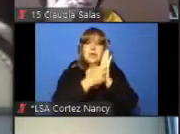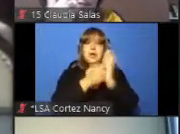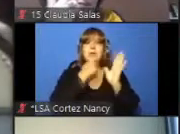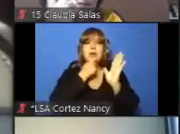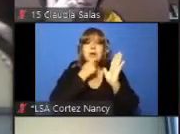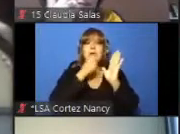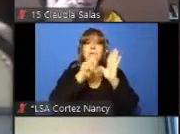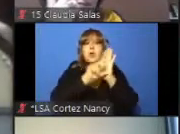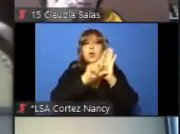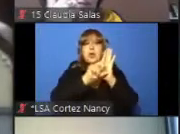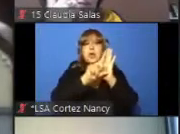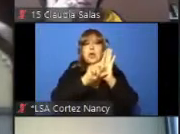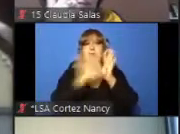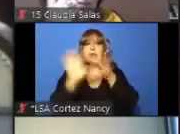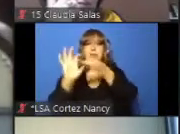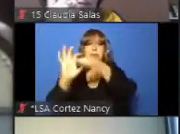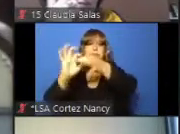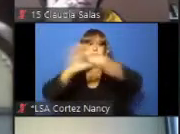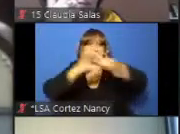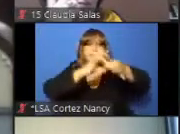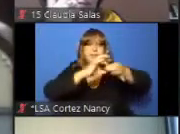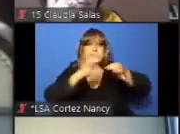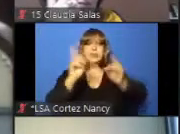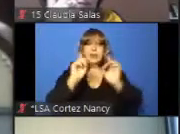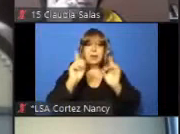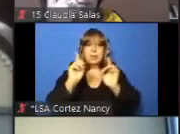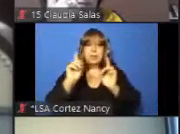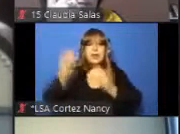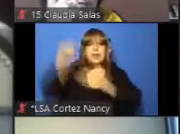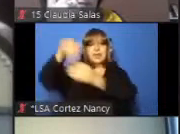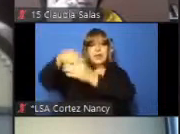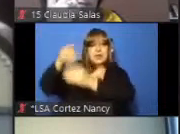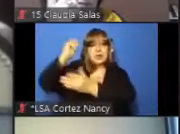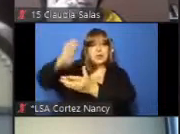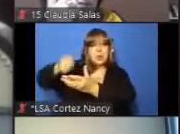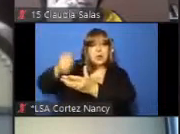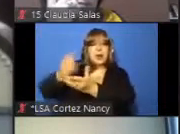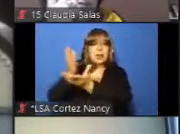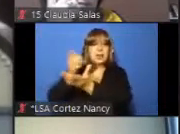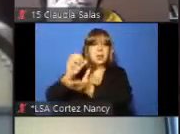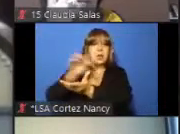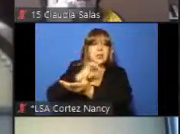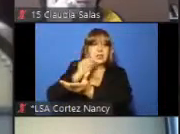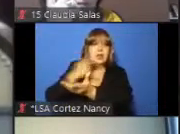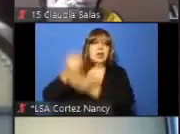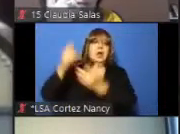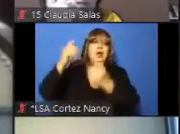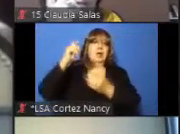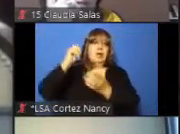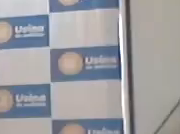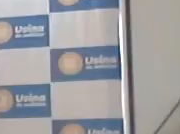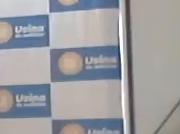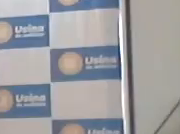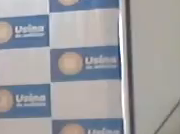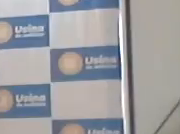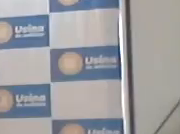nosotros fuimos aperturistas y no logramos, logramos, digamos, no poder cerrar y